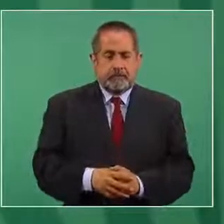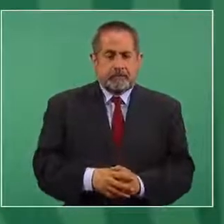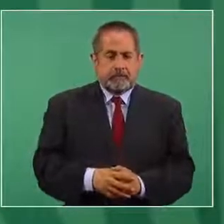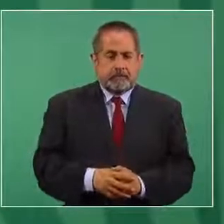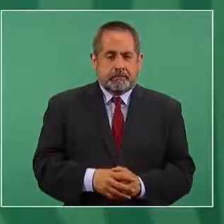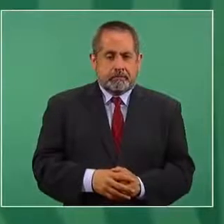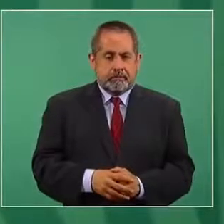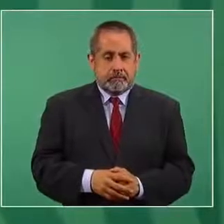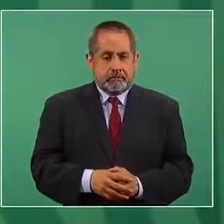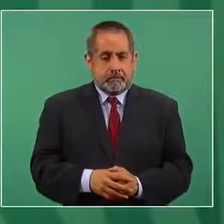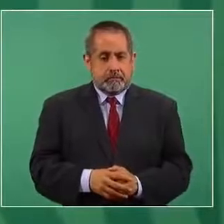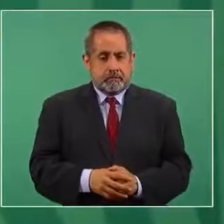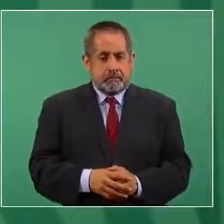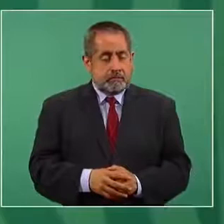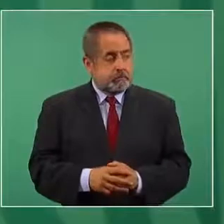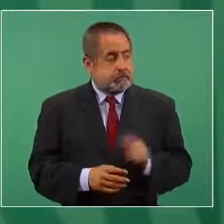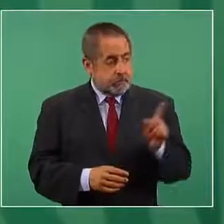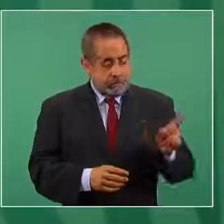generó